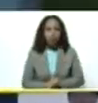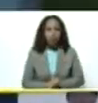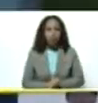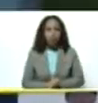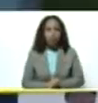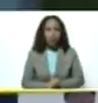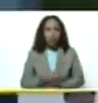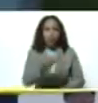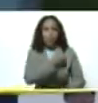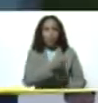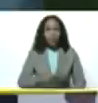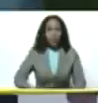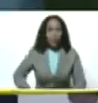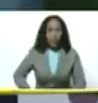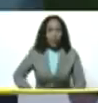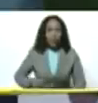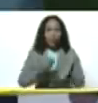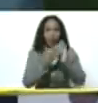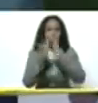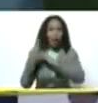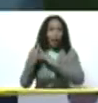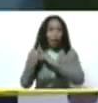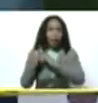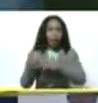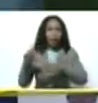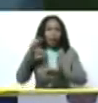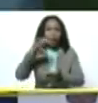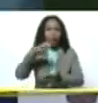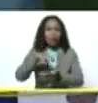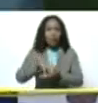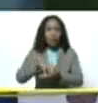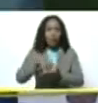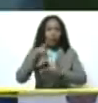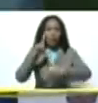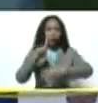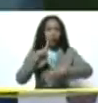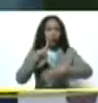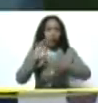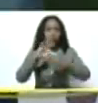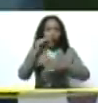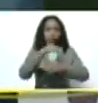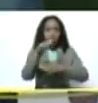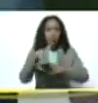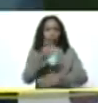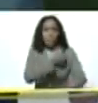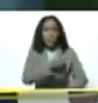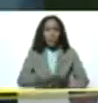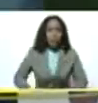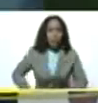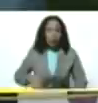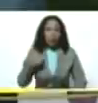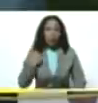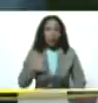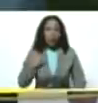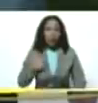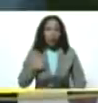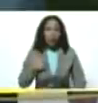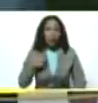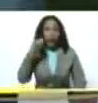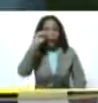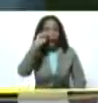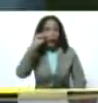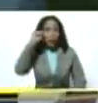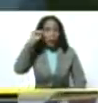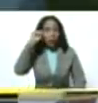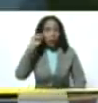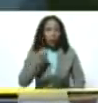del presidente de la Comunidad de Estados Latinoamericanos y Caribeños, el presidente argentino Alberto